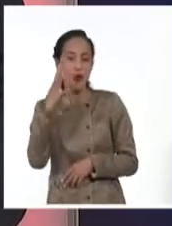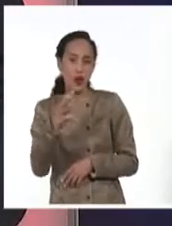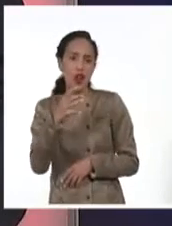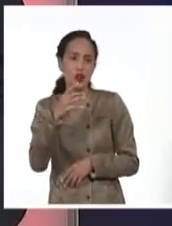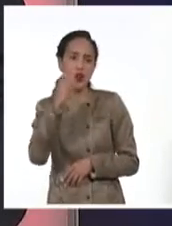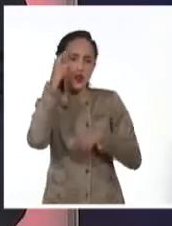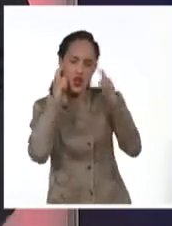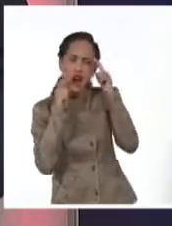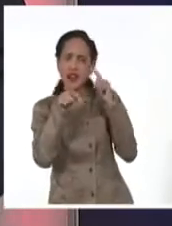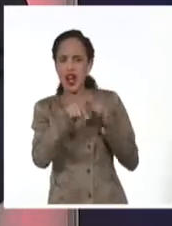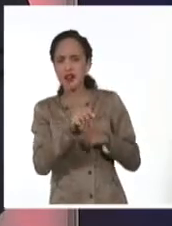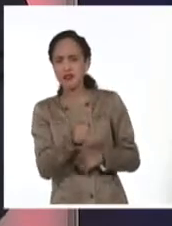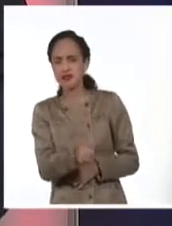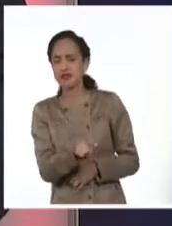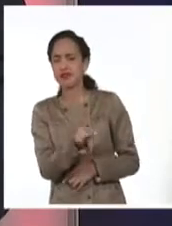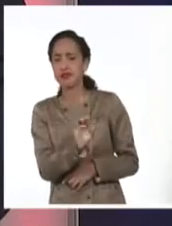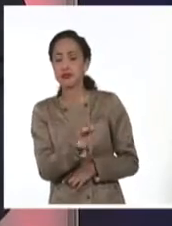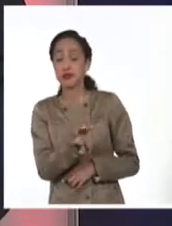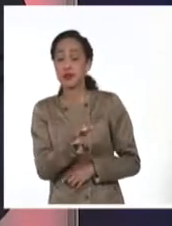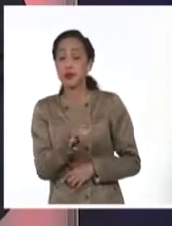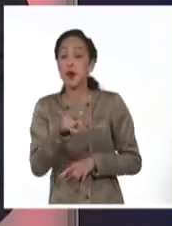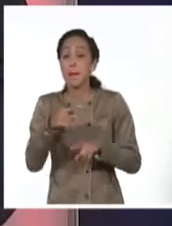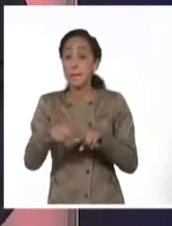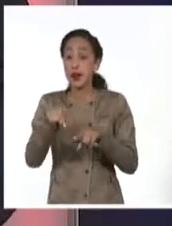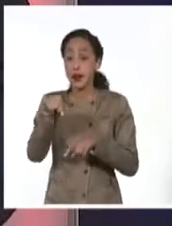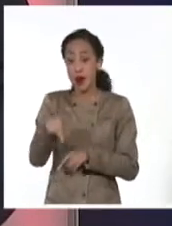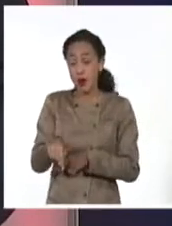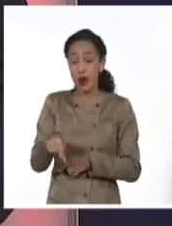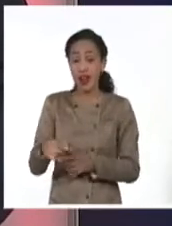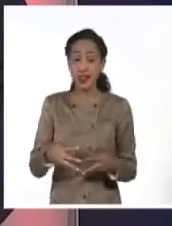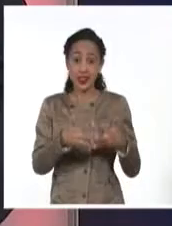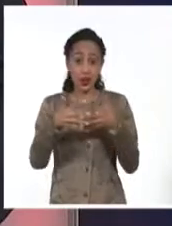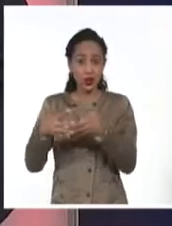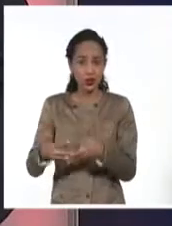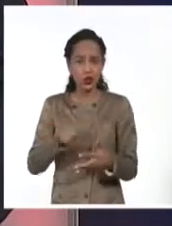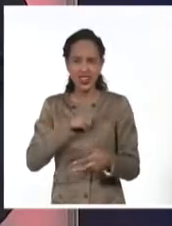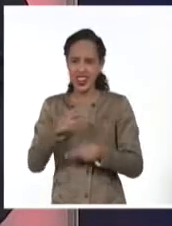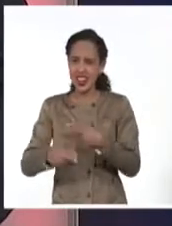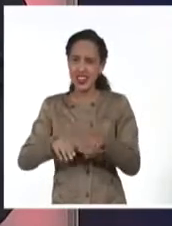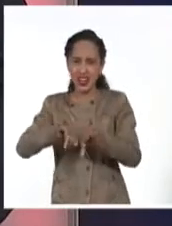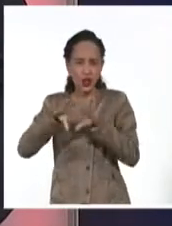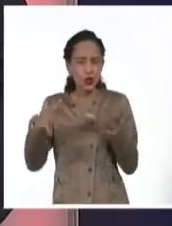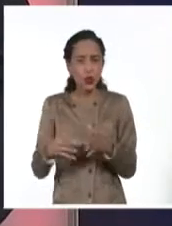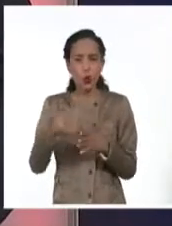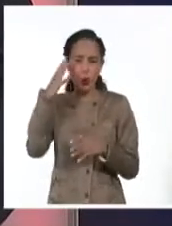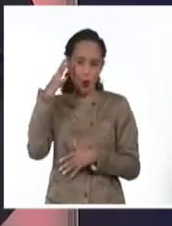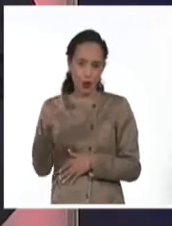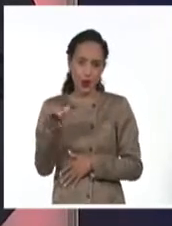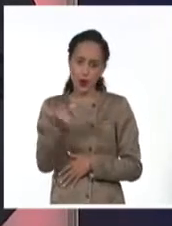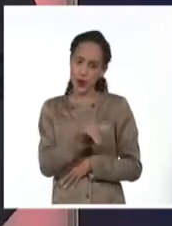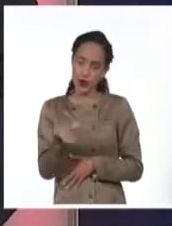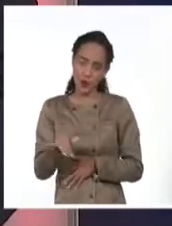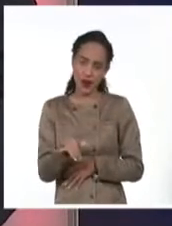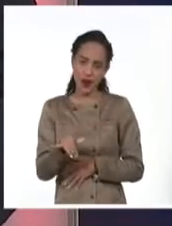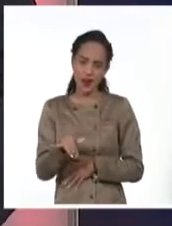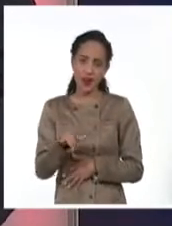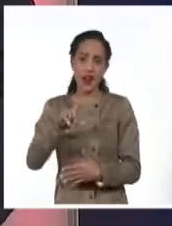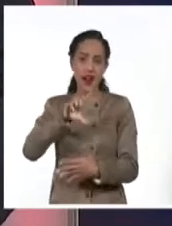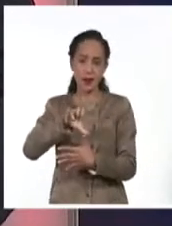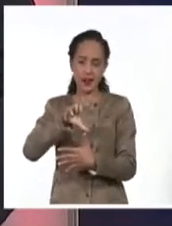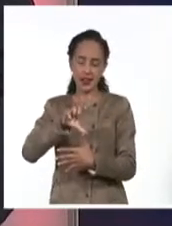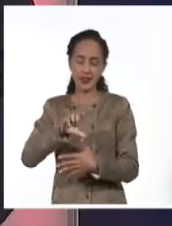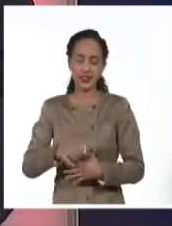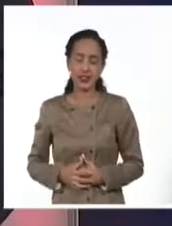posición de Washington debe extenderse al resto de los gobiernos de derecha en América Latina. Si el amo,